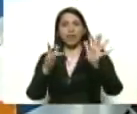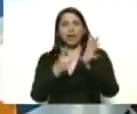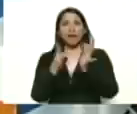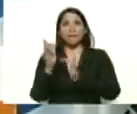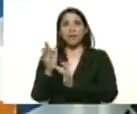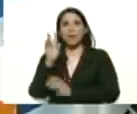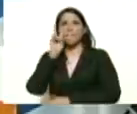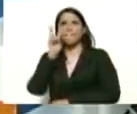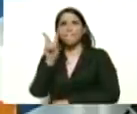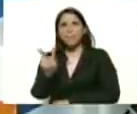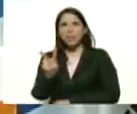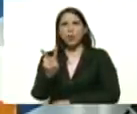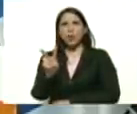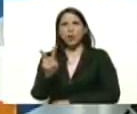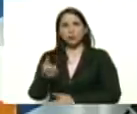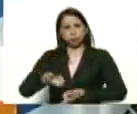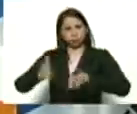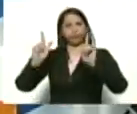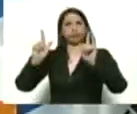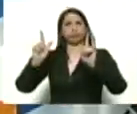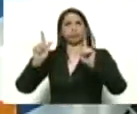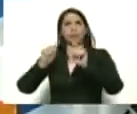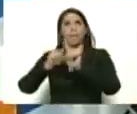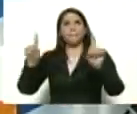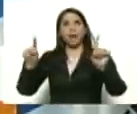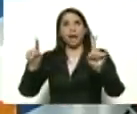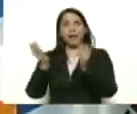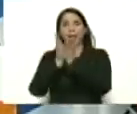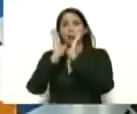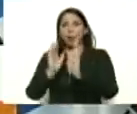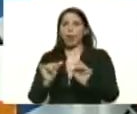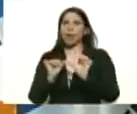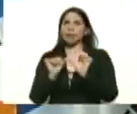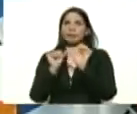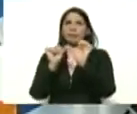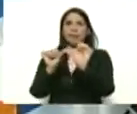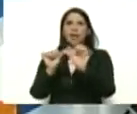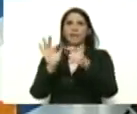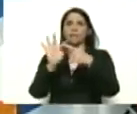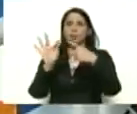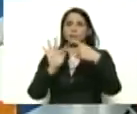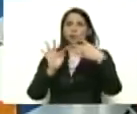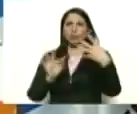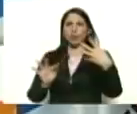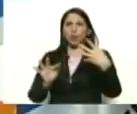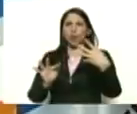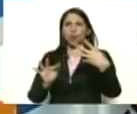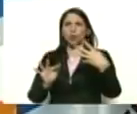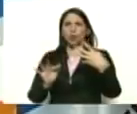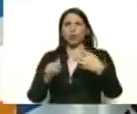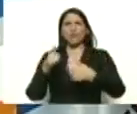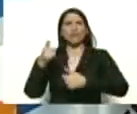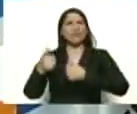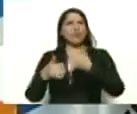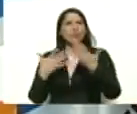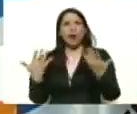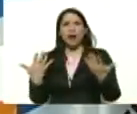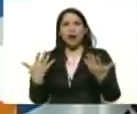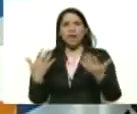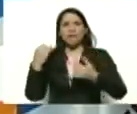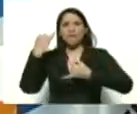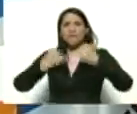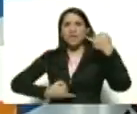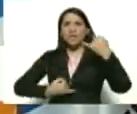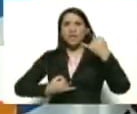dio autorización para que la academia siguiera funcionando. ¿Con cuál fin? Con el fin,